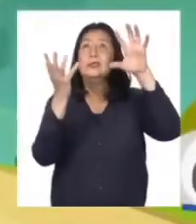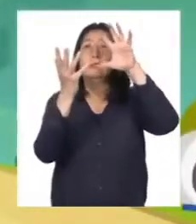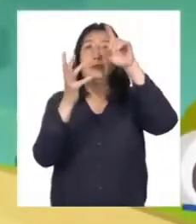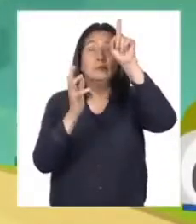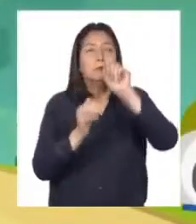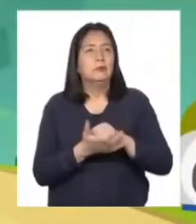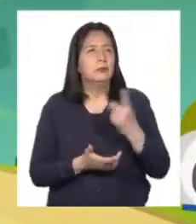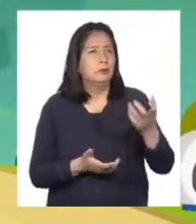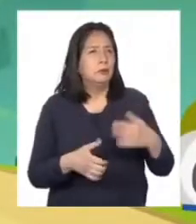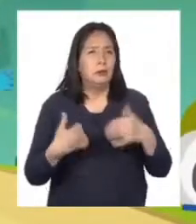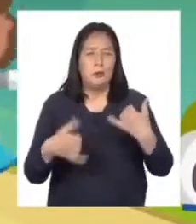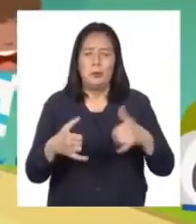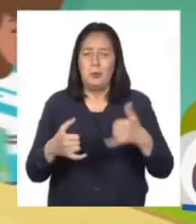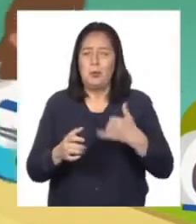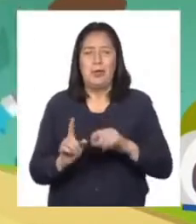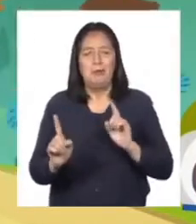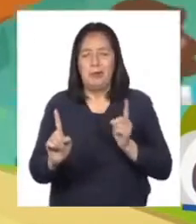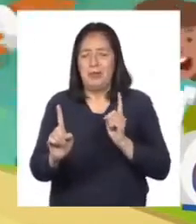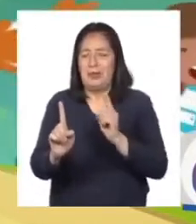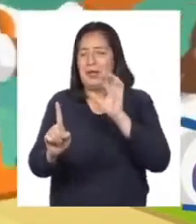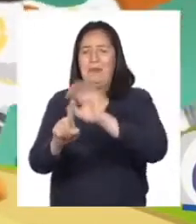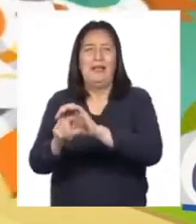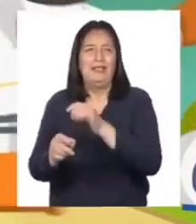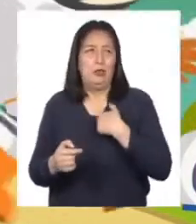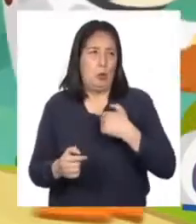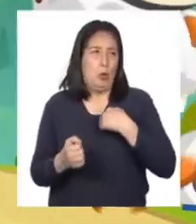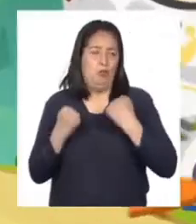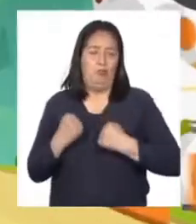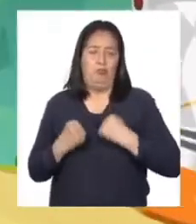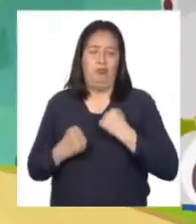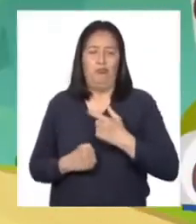Además, nos gusta jugar mucho a las chapadas. Yo corro muy rápido.